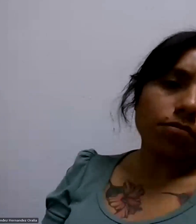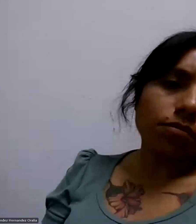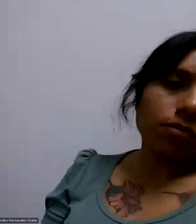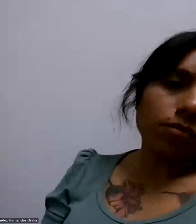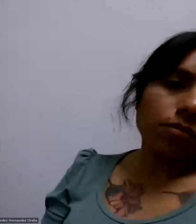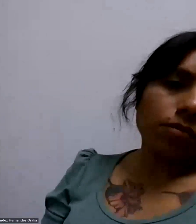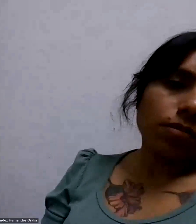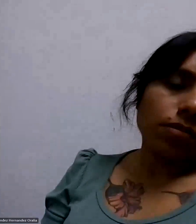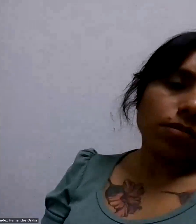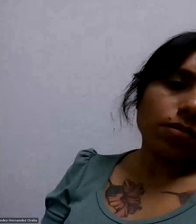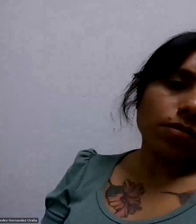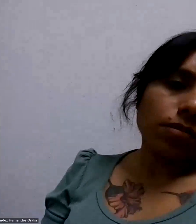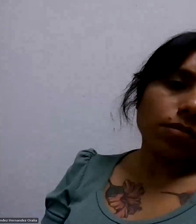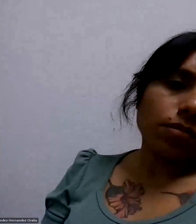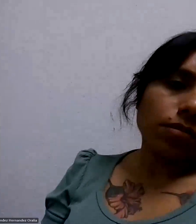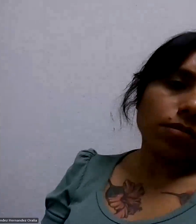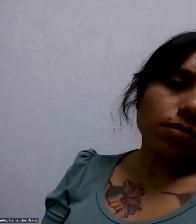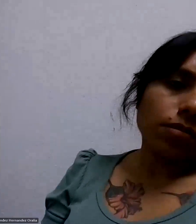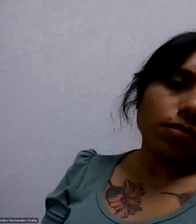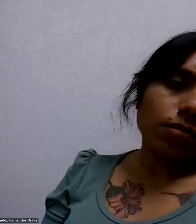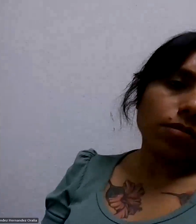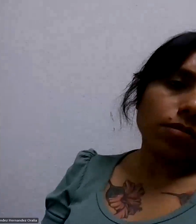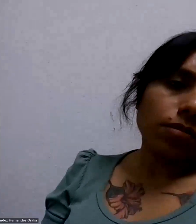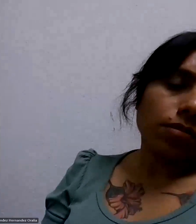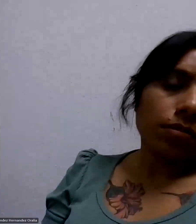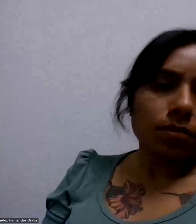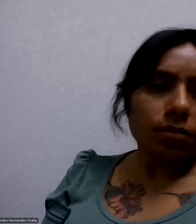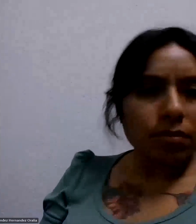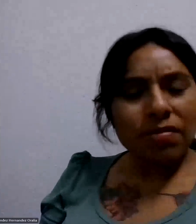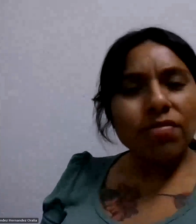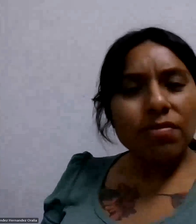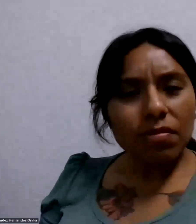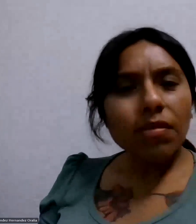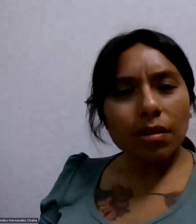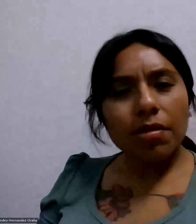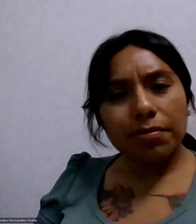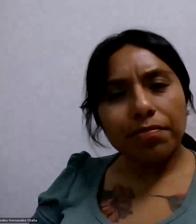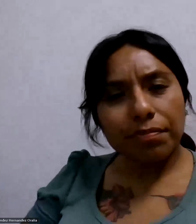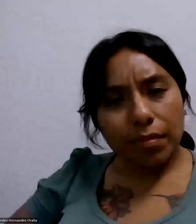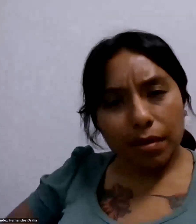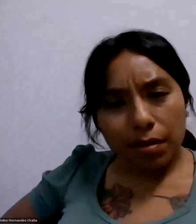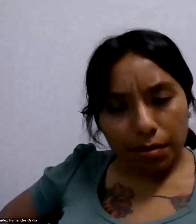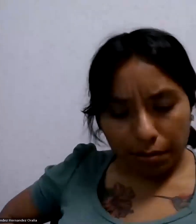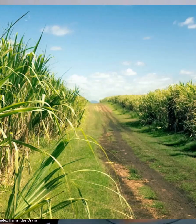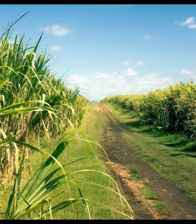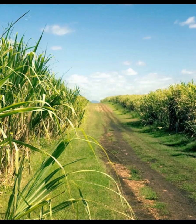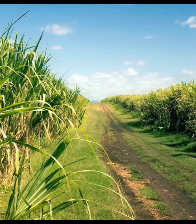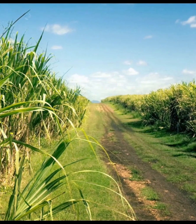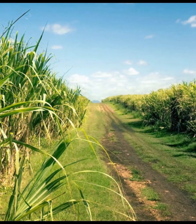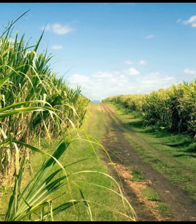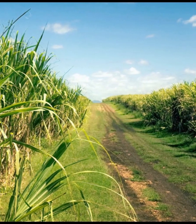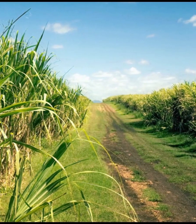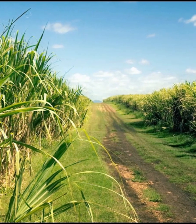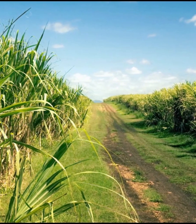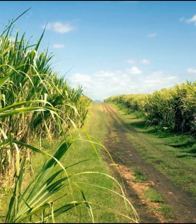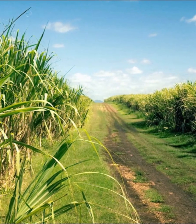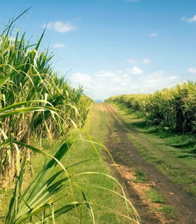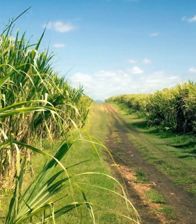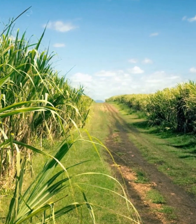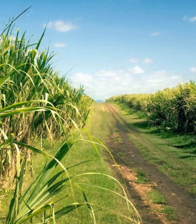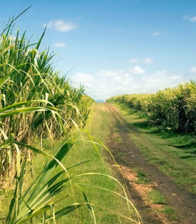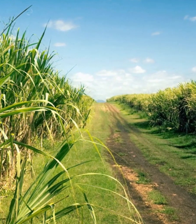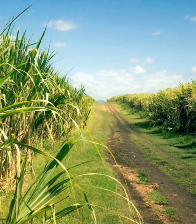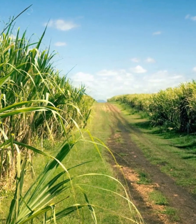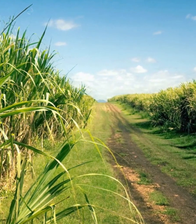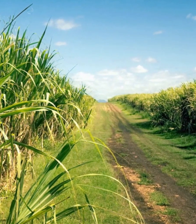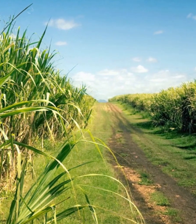varios fungicidas que inhiben ya el crecimiento de los microorganismos de forma natural. Estos trabajos se